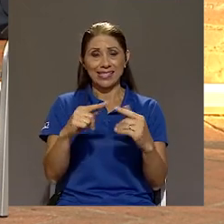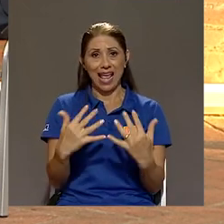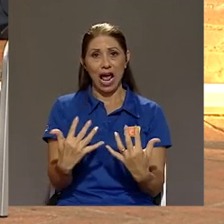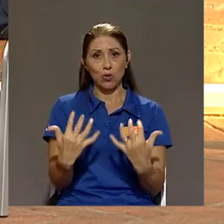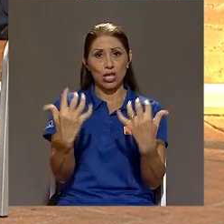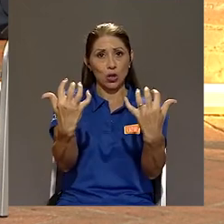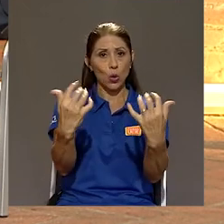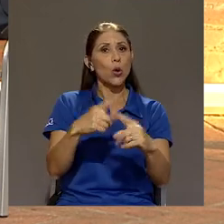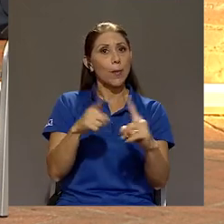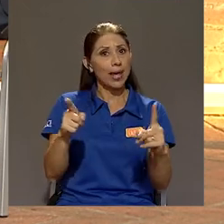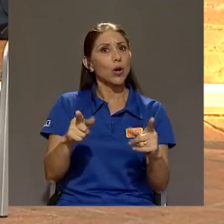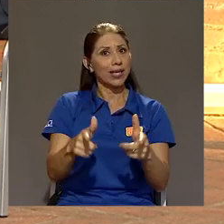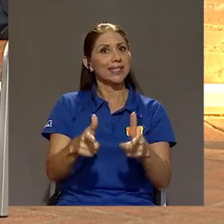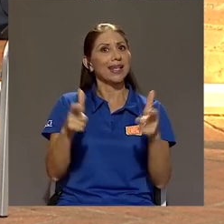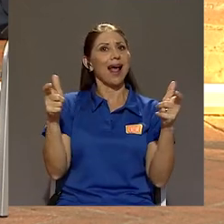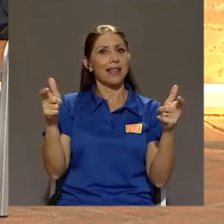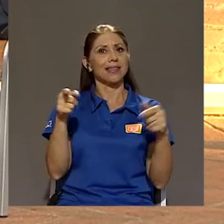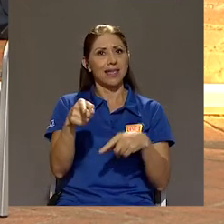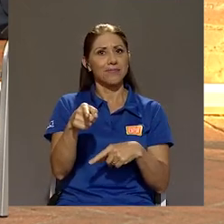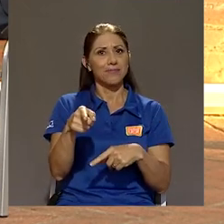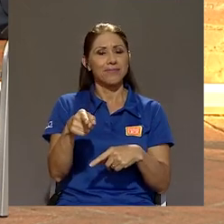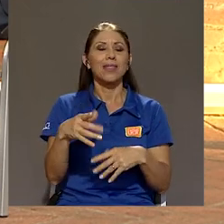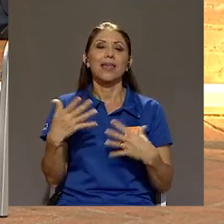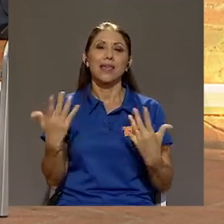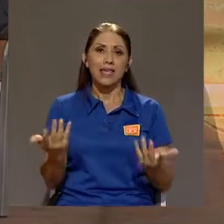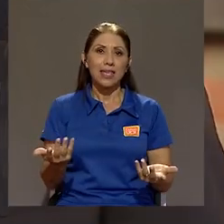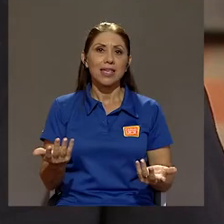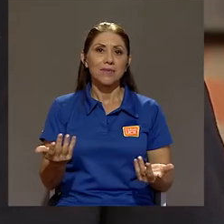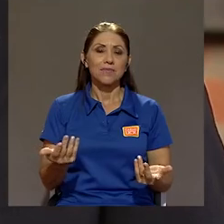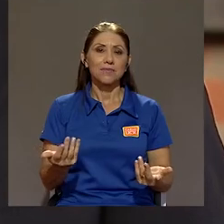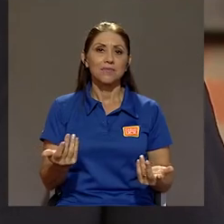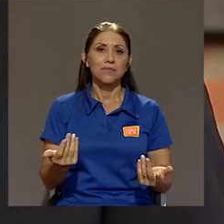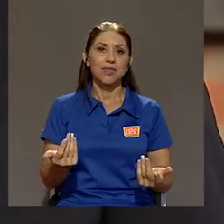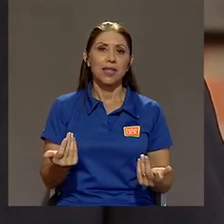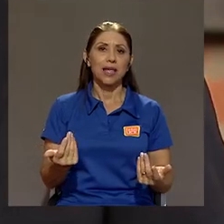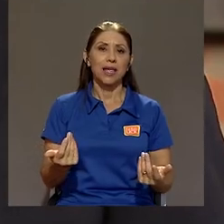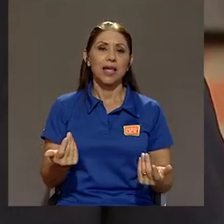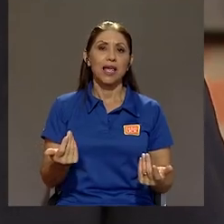ese auditorio, pero es grandecito. Y en general,